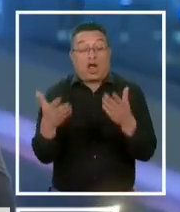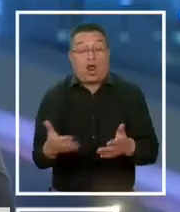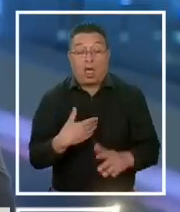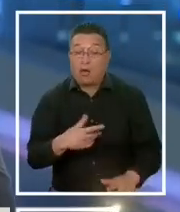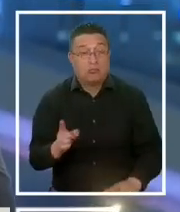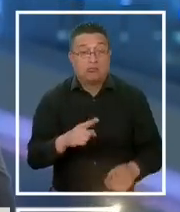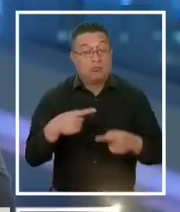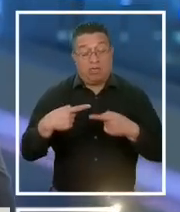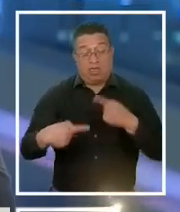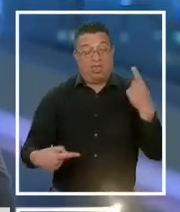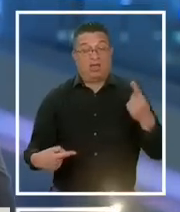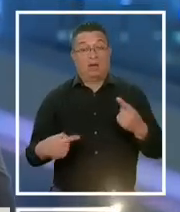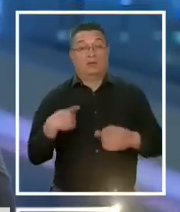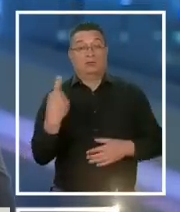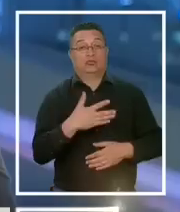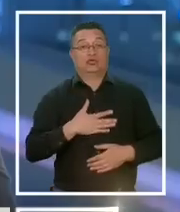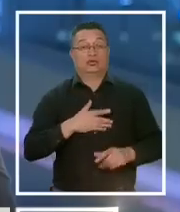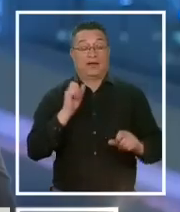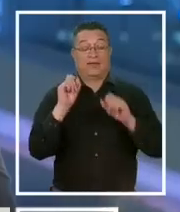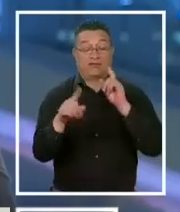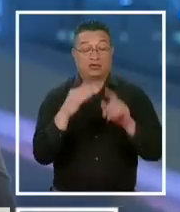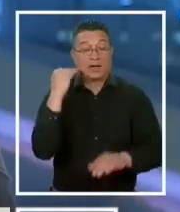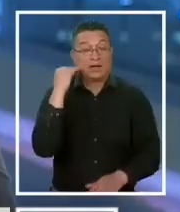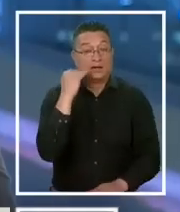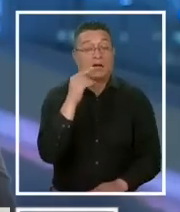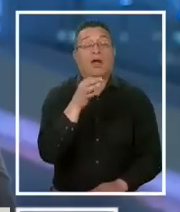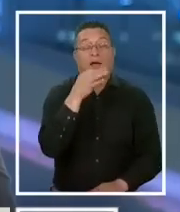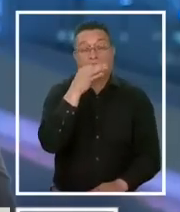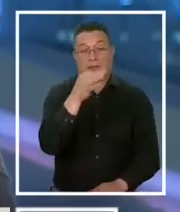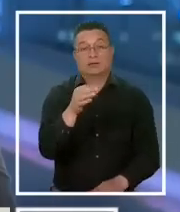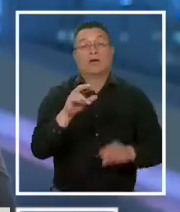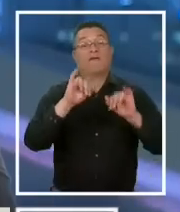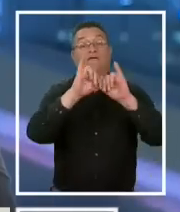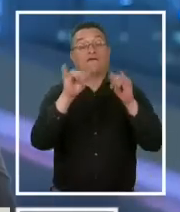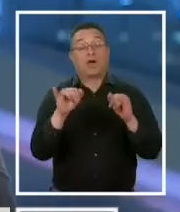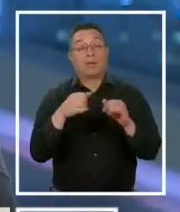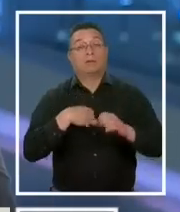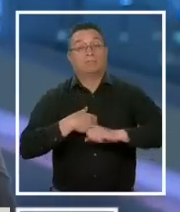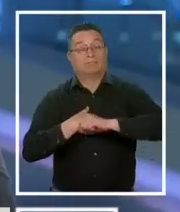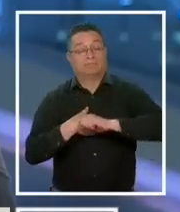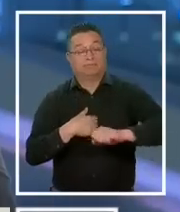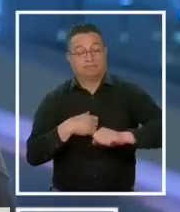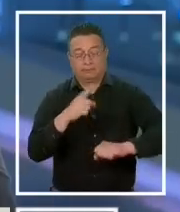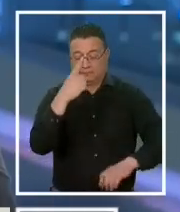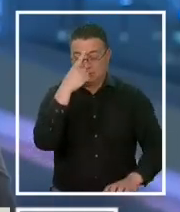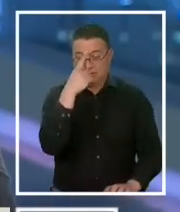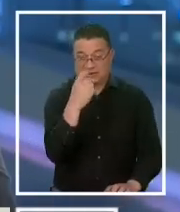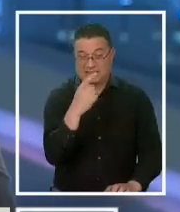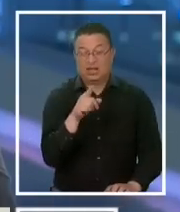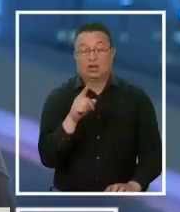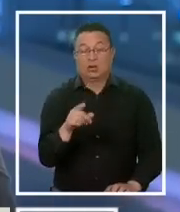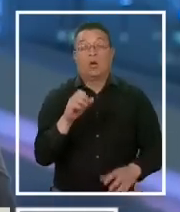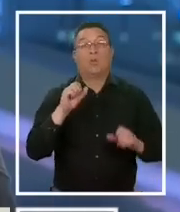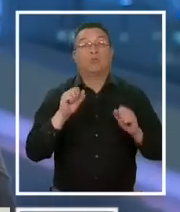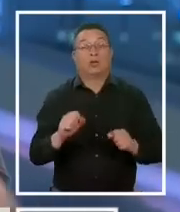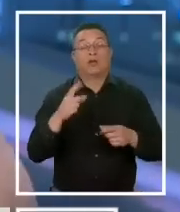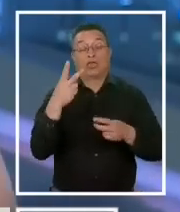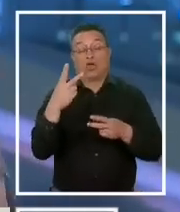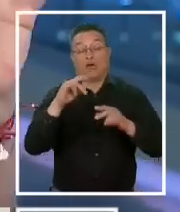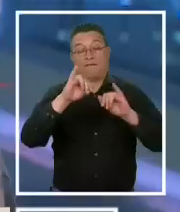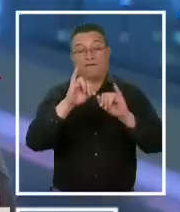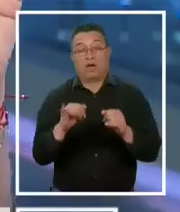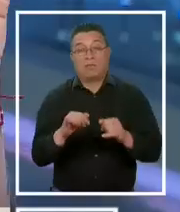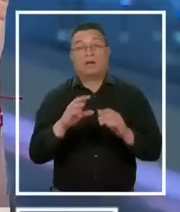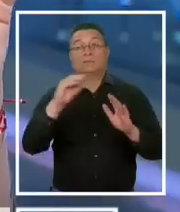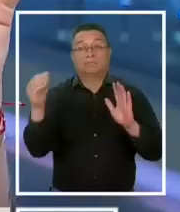viviendo nosotros como defensoría de la niña hemos planteado que una forma de abordar la prevención de manera seria puede hacerse por dos mecanismos